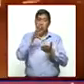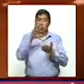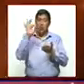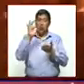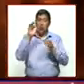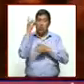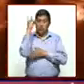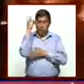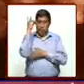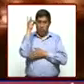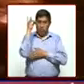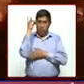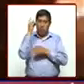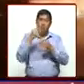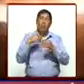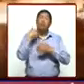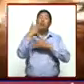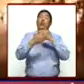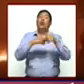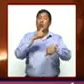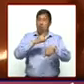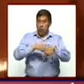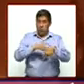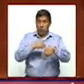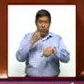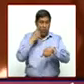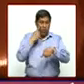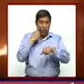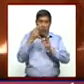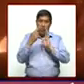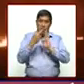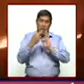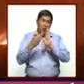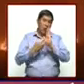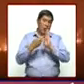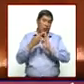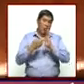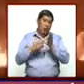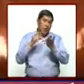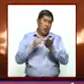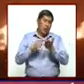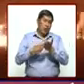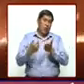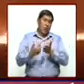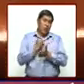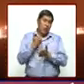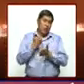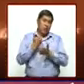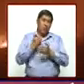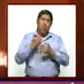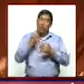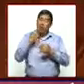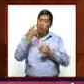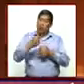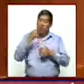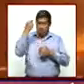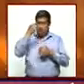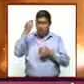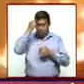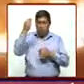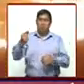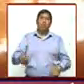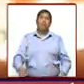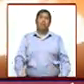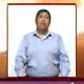2.459 bolivianos. En las siguientes horas se conocerá la reglamentación de esta norma emitida por el Poder Ejecutivo.